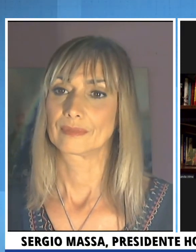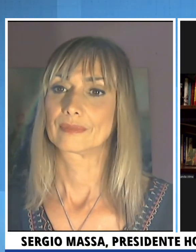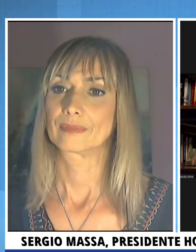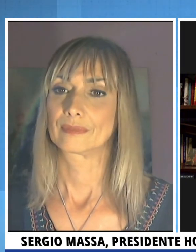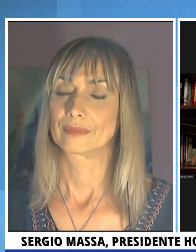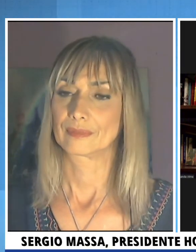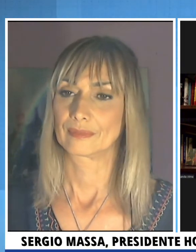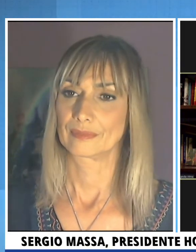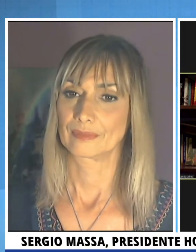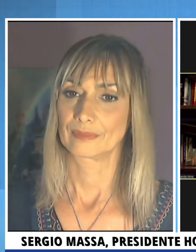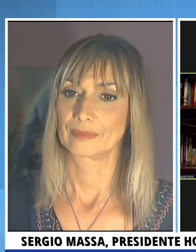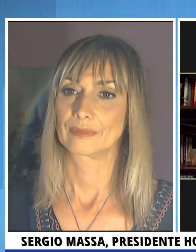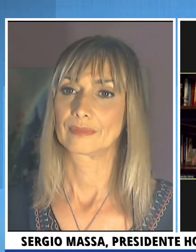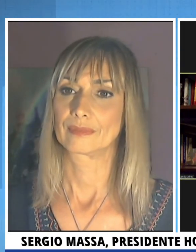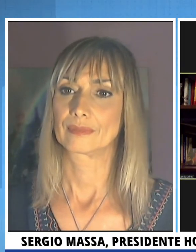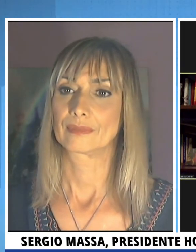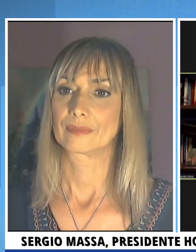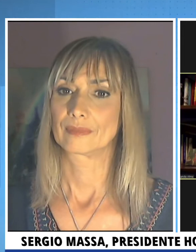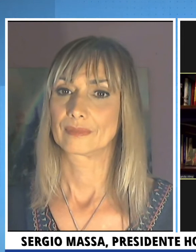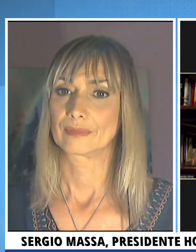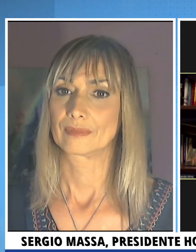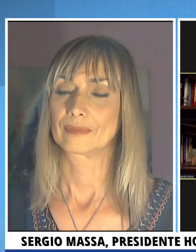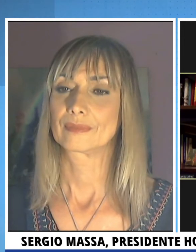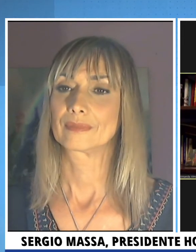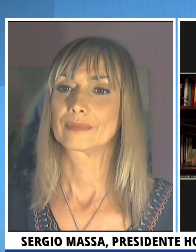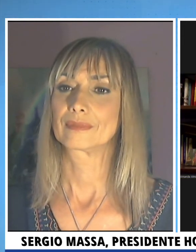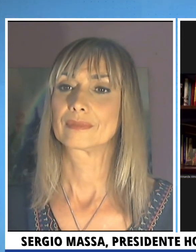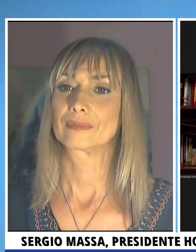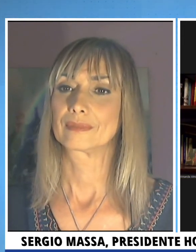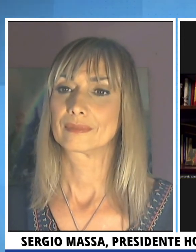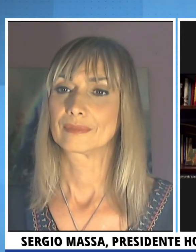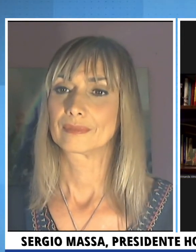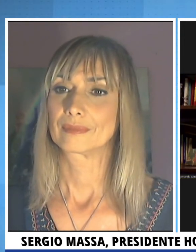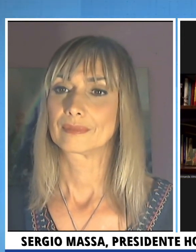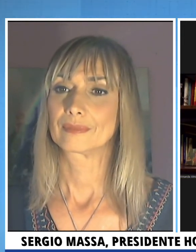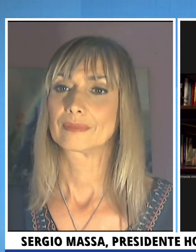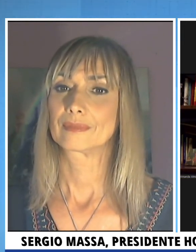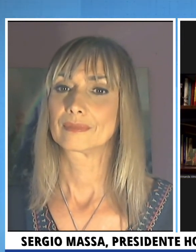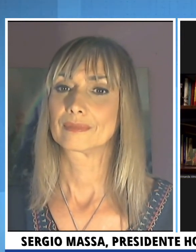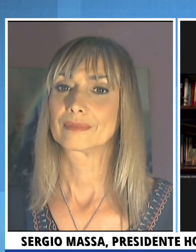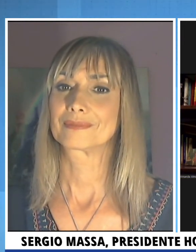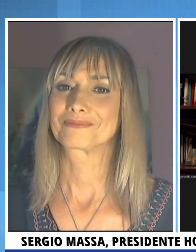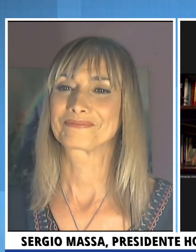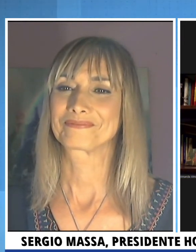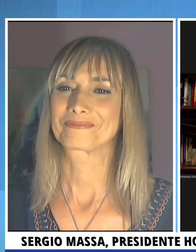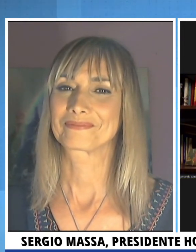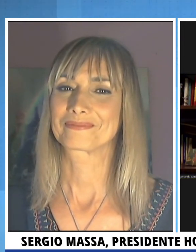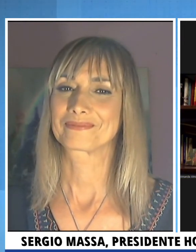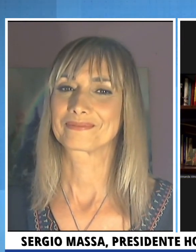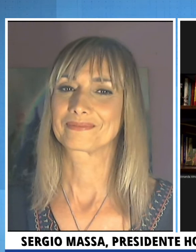de la Cámara de Diputados viene justamente a romper esta inercia, este silencio que imperaba en